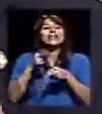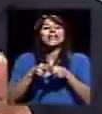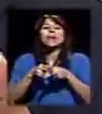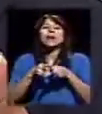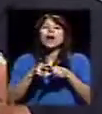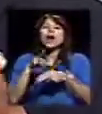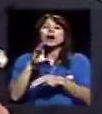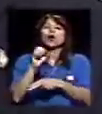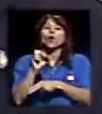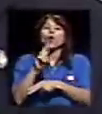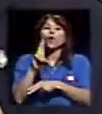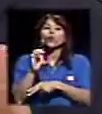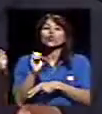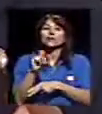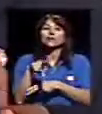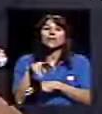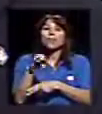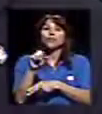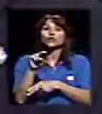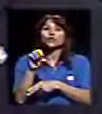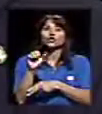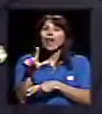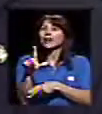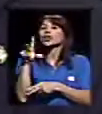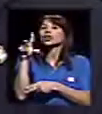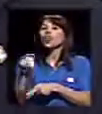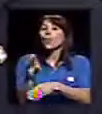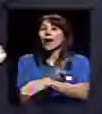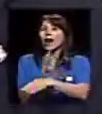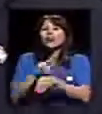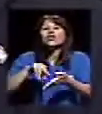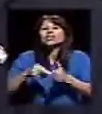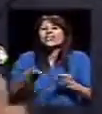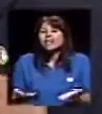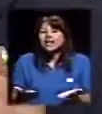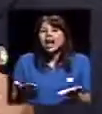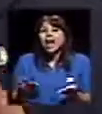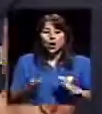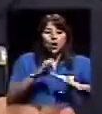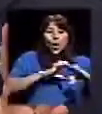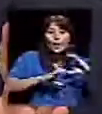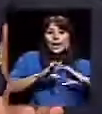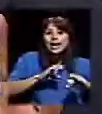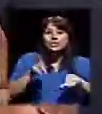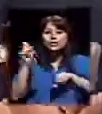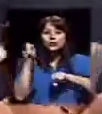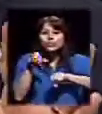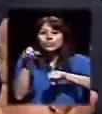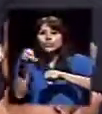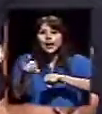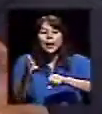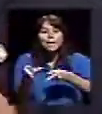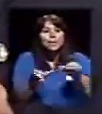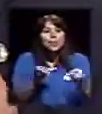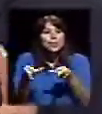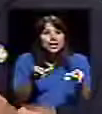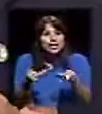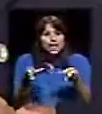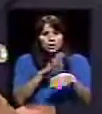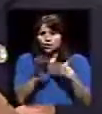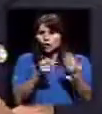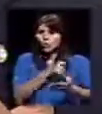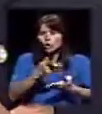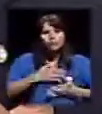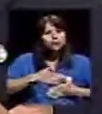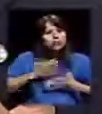a comercios, a pulperías, a ciertas actividades a brindar los servicios bancarios, como